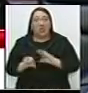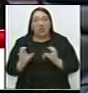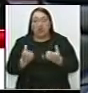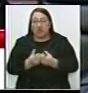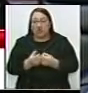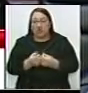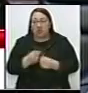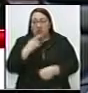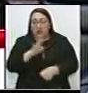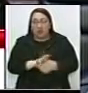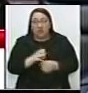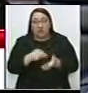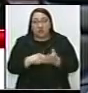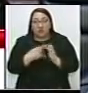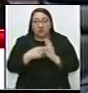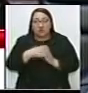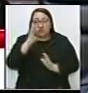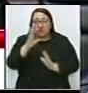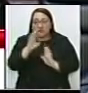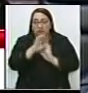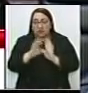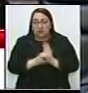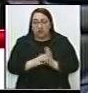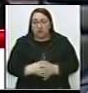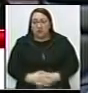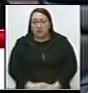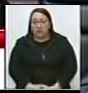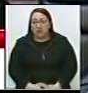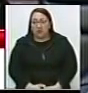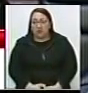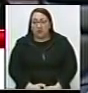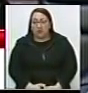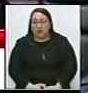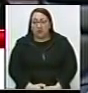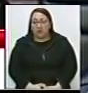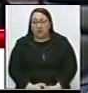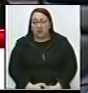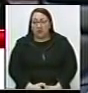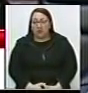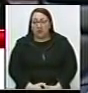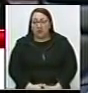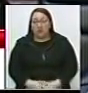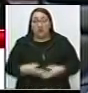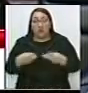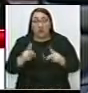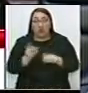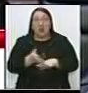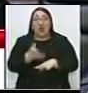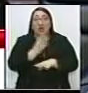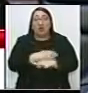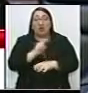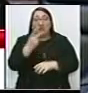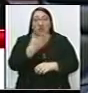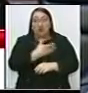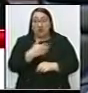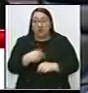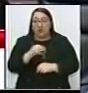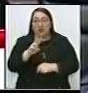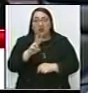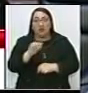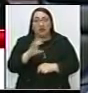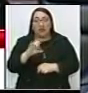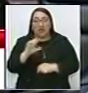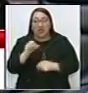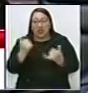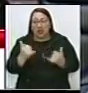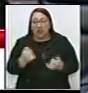hizo fue cumplir lo que manda esta Constitución. Y le permitió que el antes vicepresidente Vizcarra sea